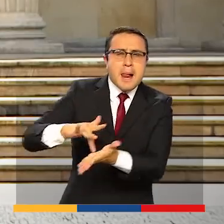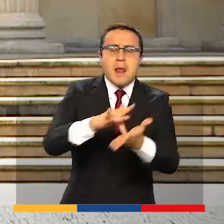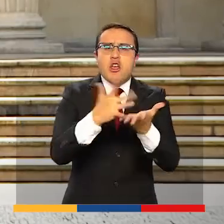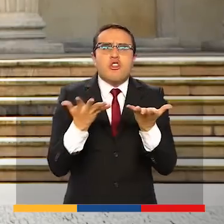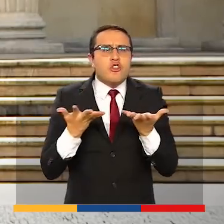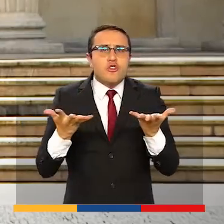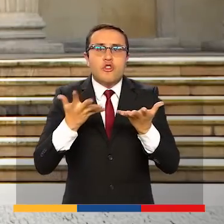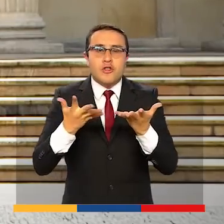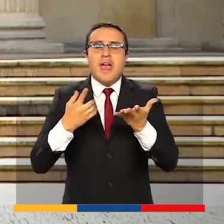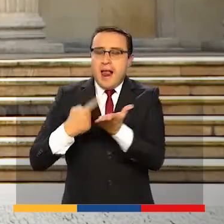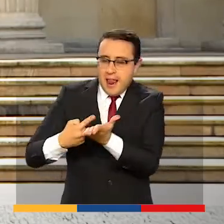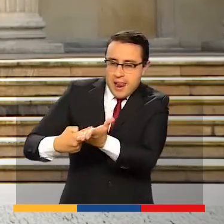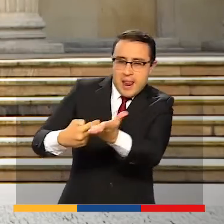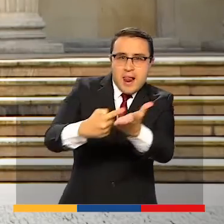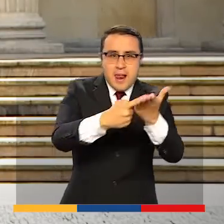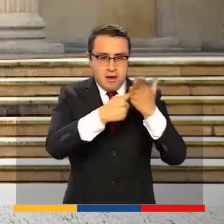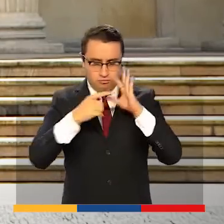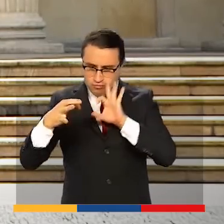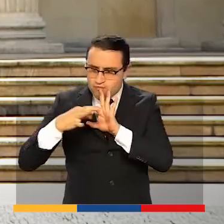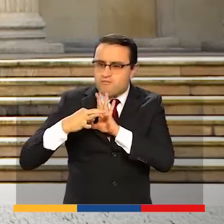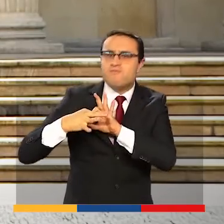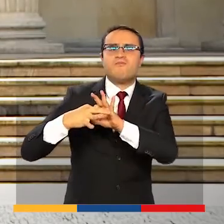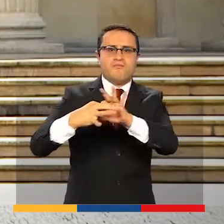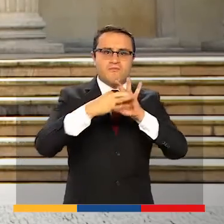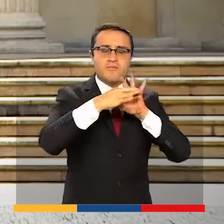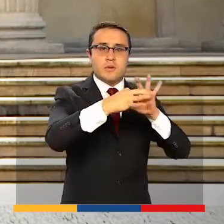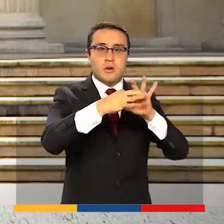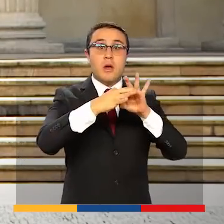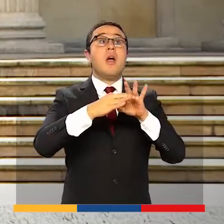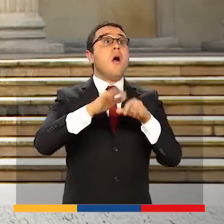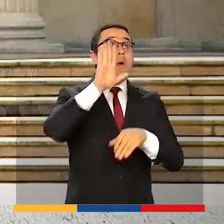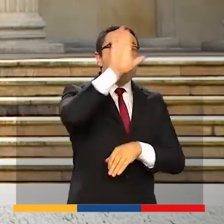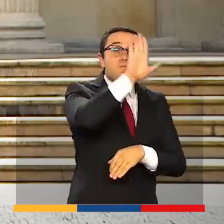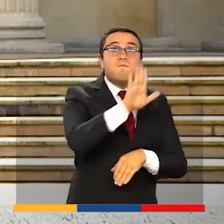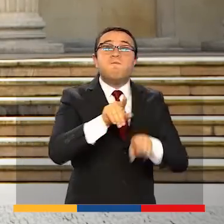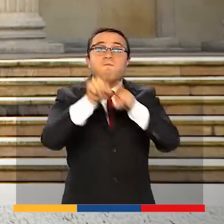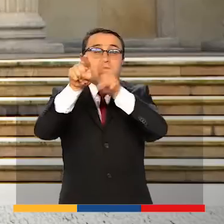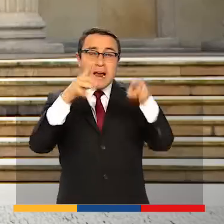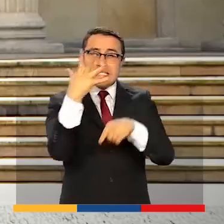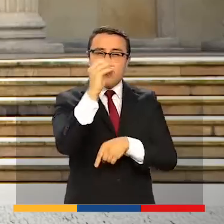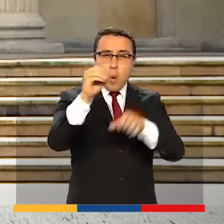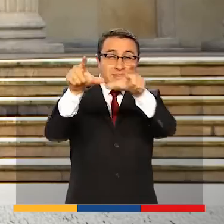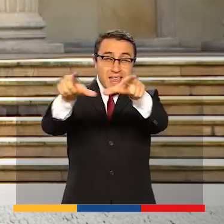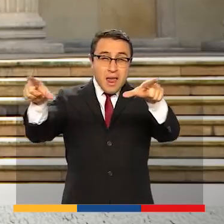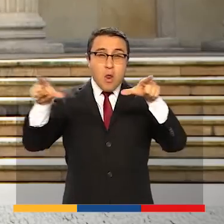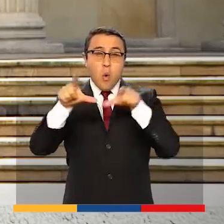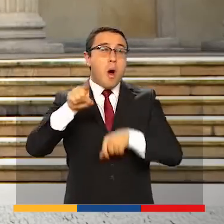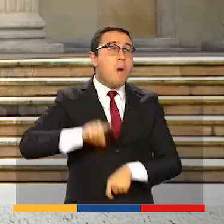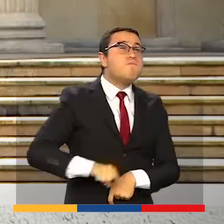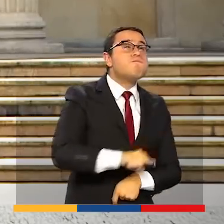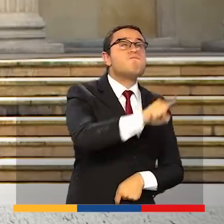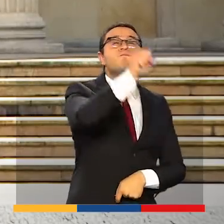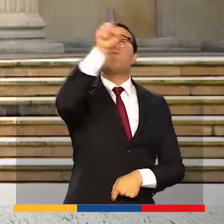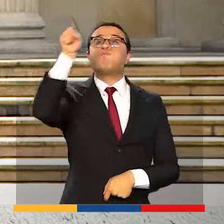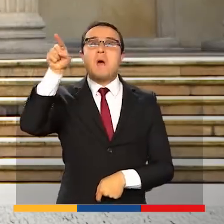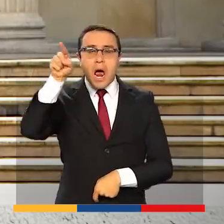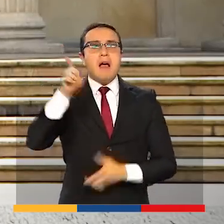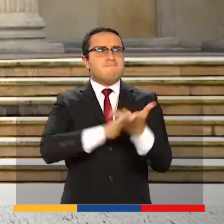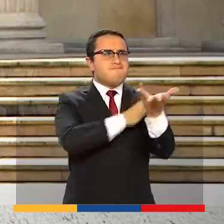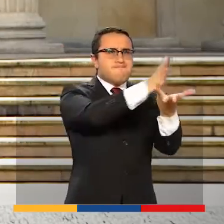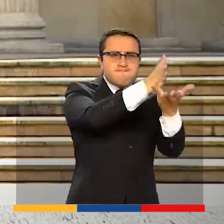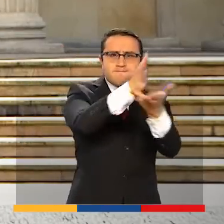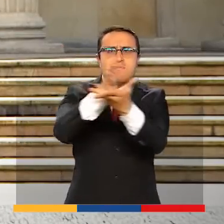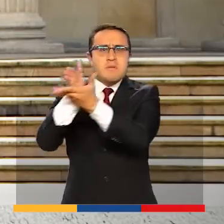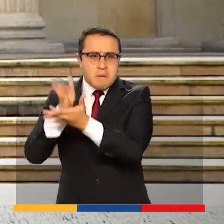diálogos regionales vinculantes, un recorrido por 50 territorios en los que hemos dividido